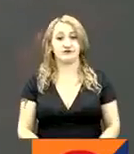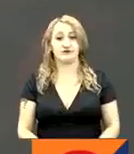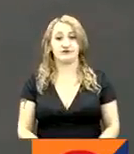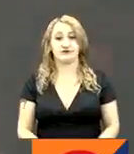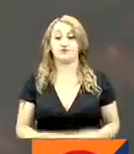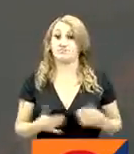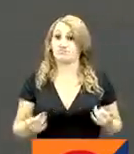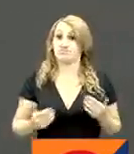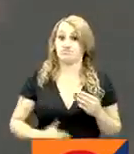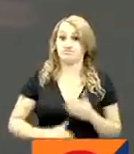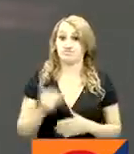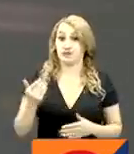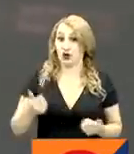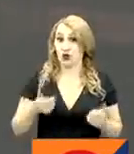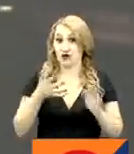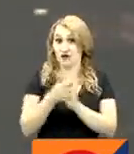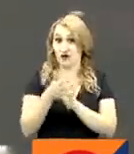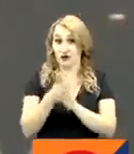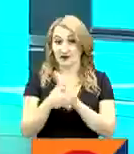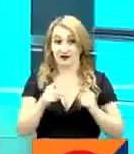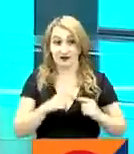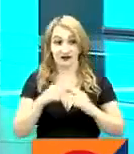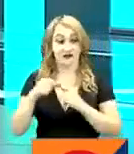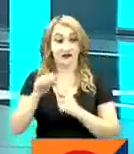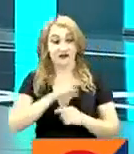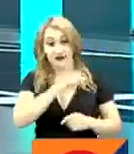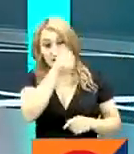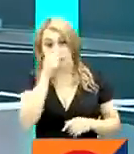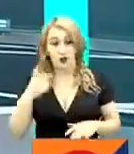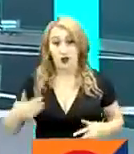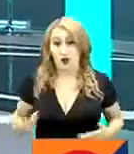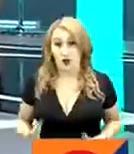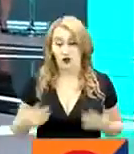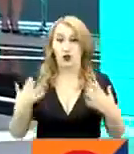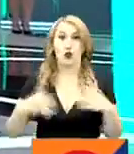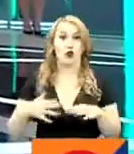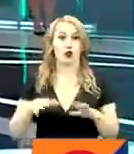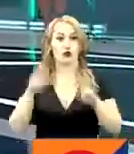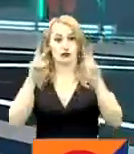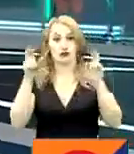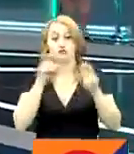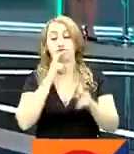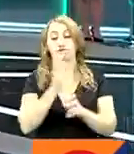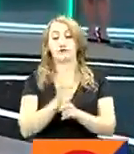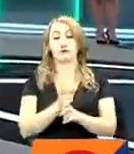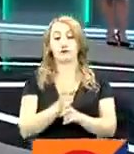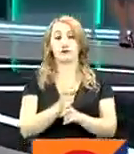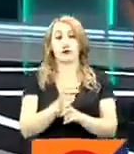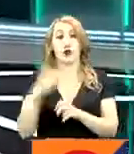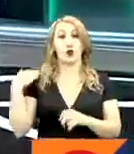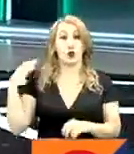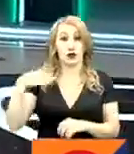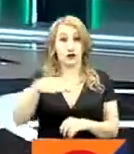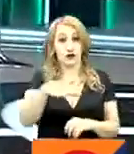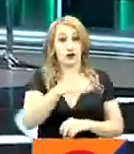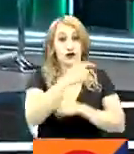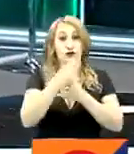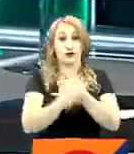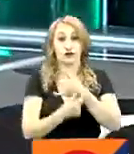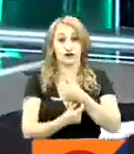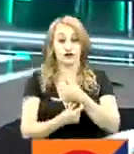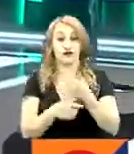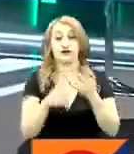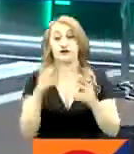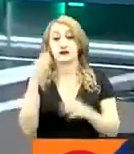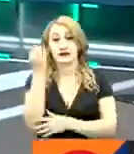y abrimos nuestro informe especial de fin de semana con un tema de gran conductividad buenaventura pacífico en crisis serán